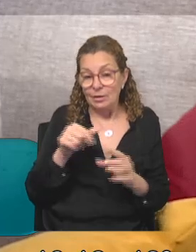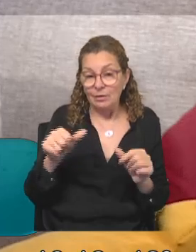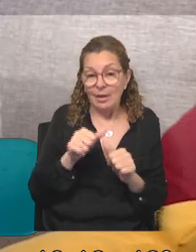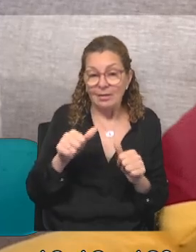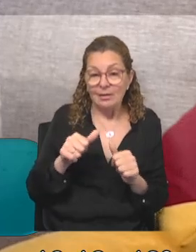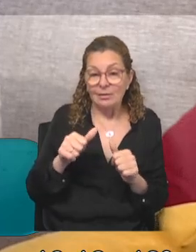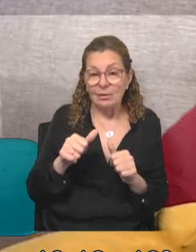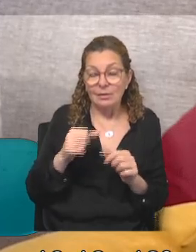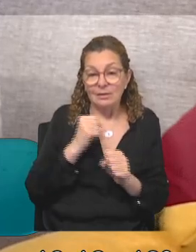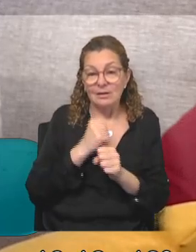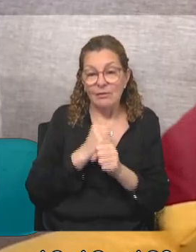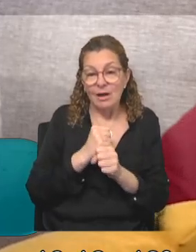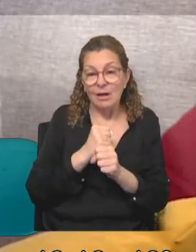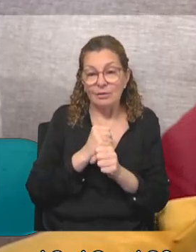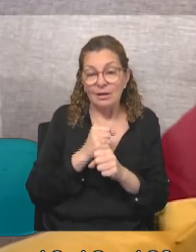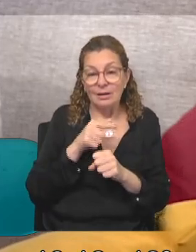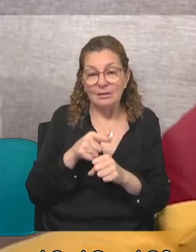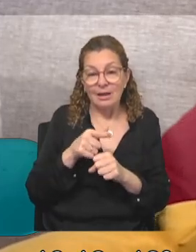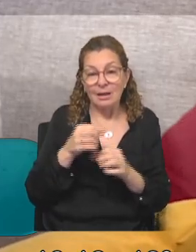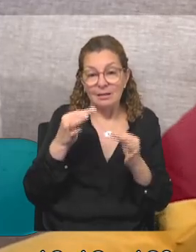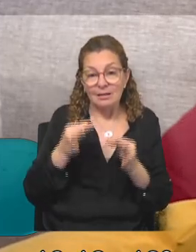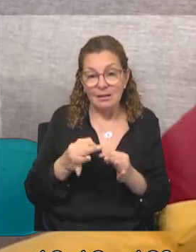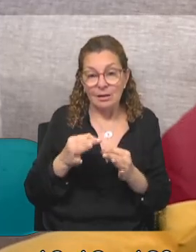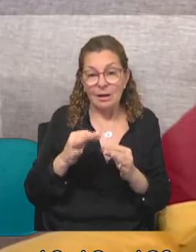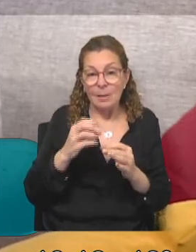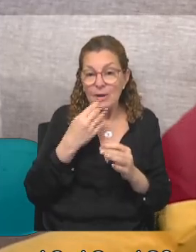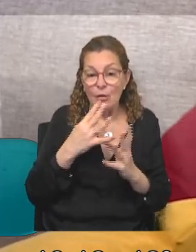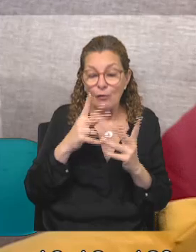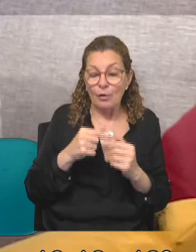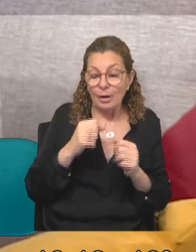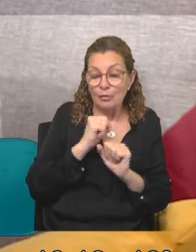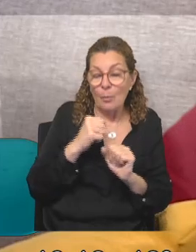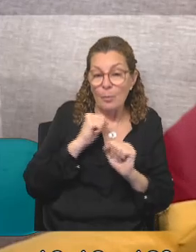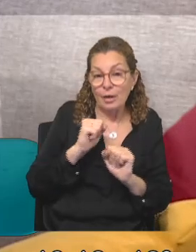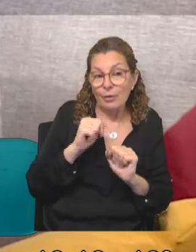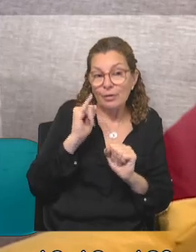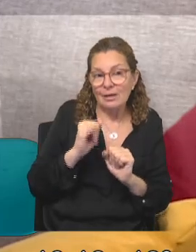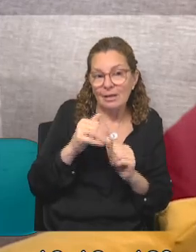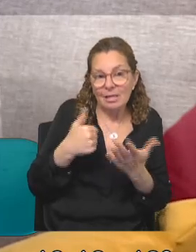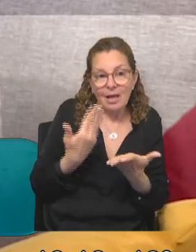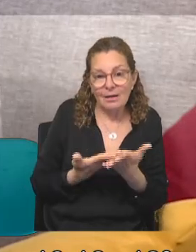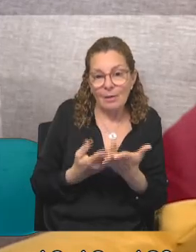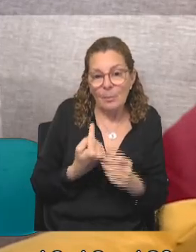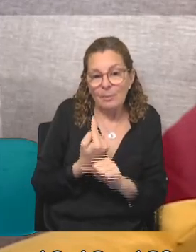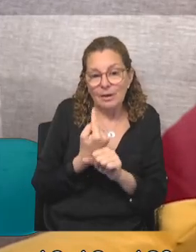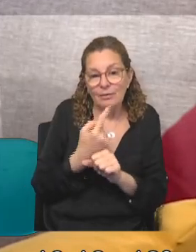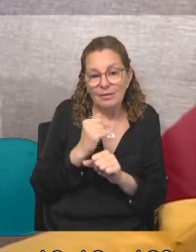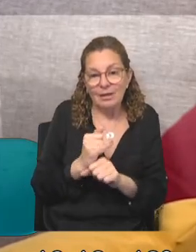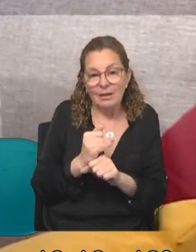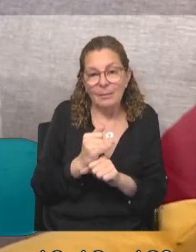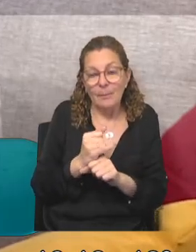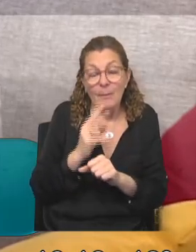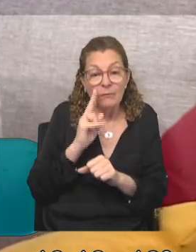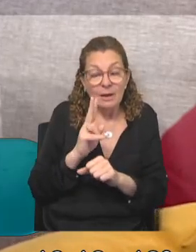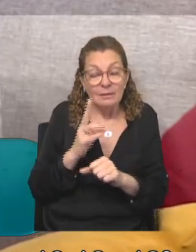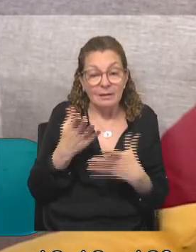haciendo, laboralmente hablando, es exactamente la mejor versión que puedo dar, con qué tendrá que ver. Entonces, un primer paso sería poder revisar